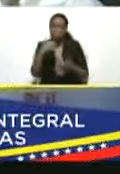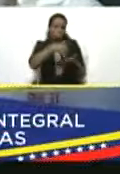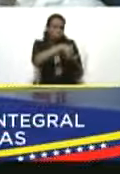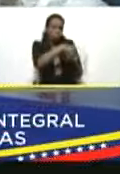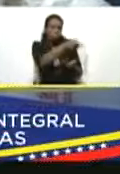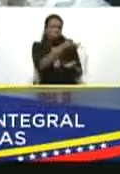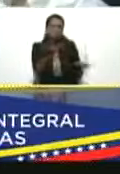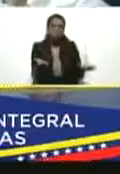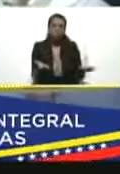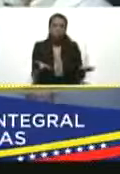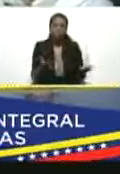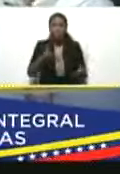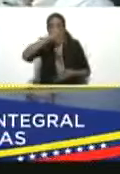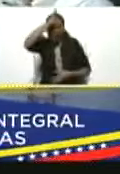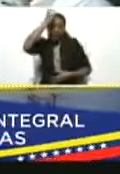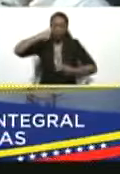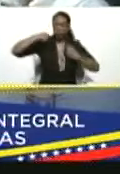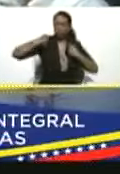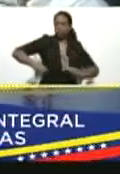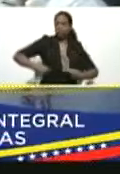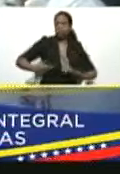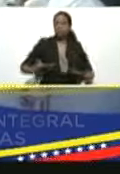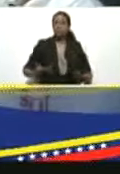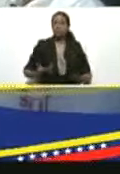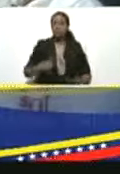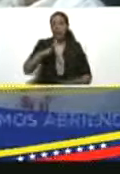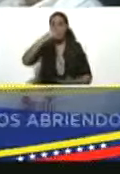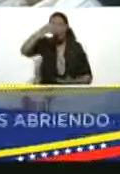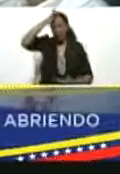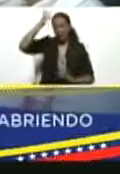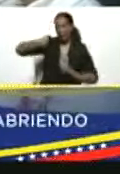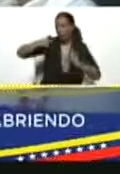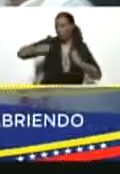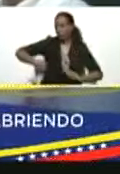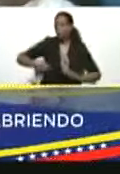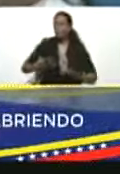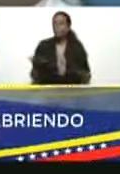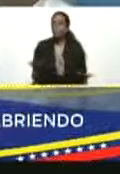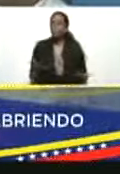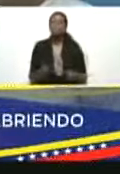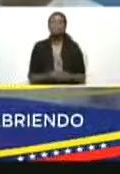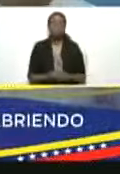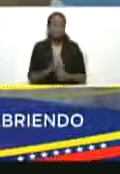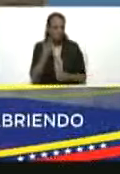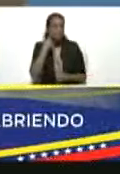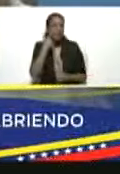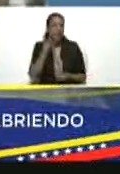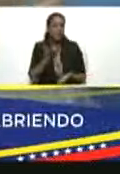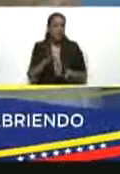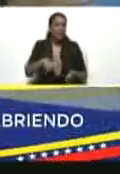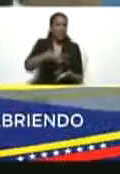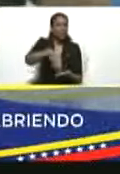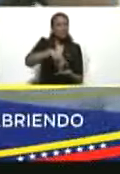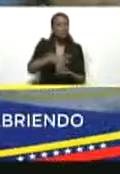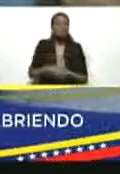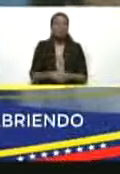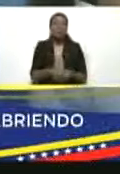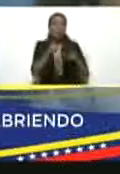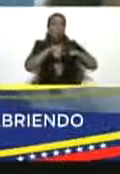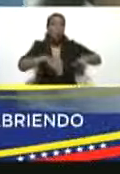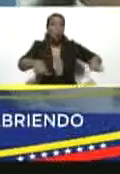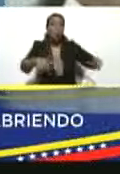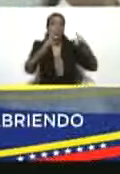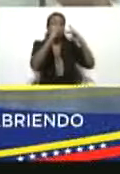o el gallo fino El gallo pinto el gallo pinto verdad ya vamos a bailar el gallo pinto por aquí tenemos la sala de